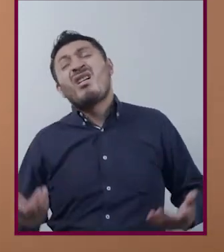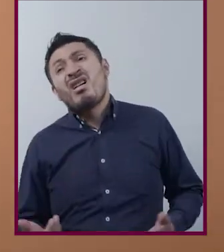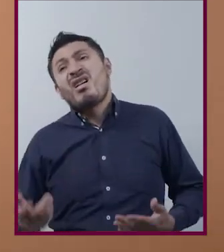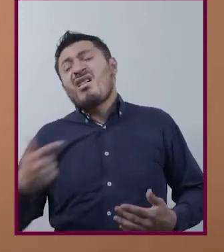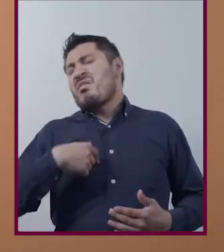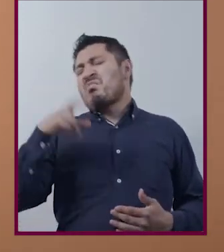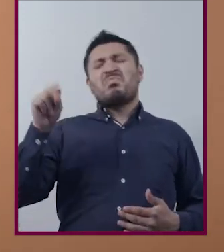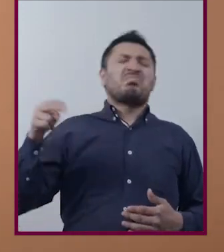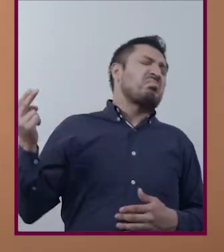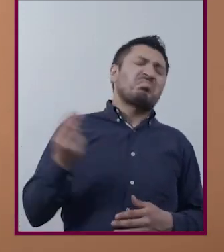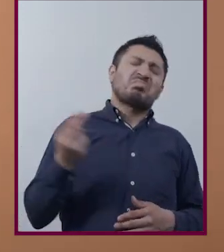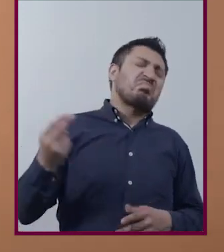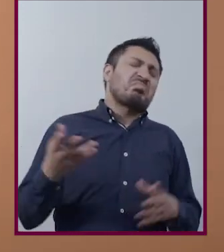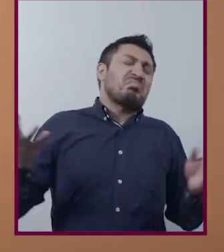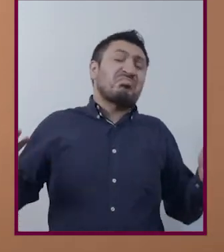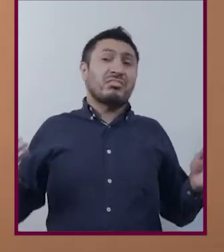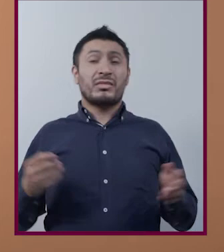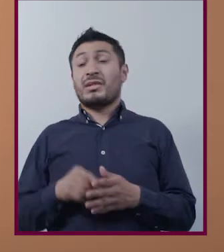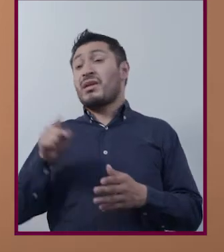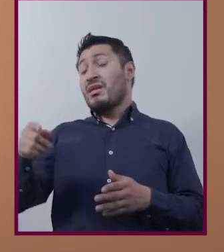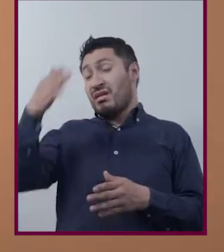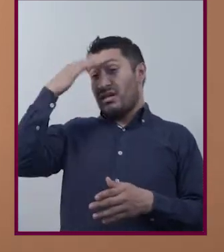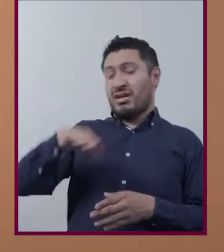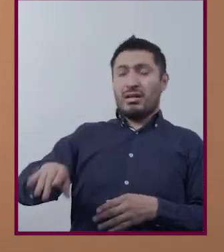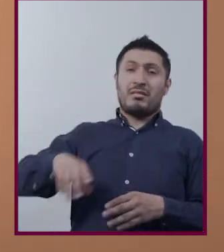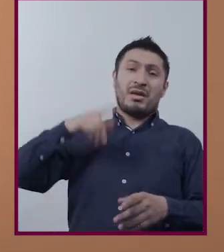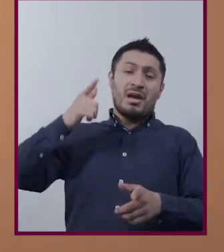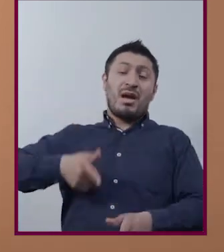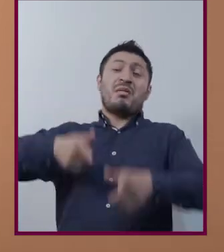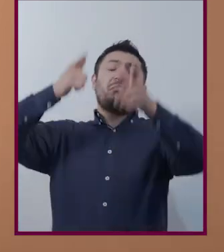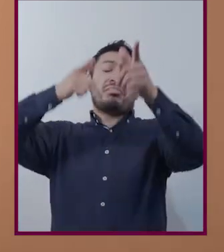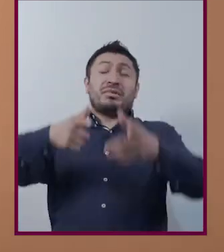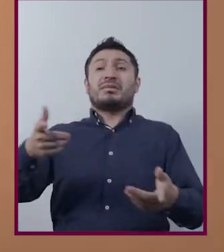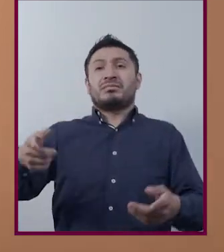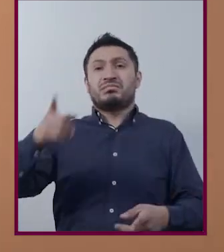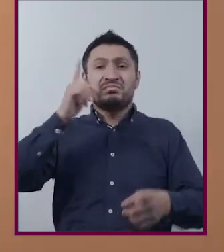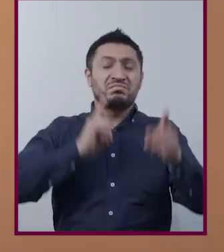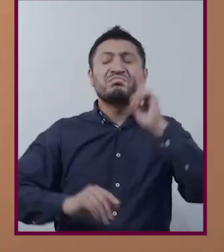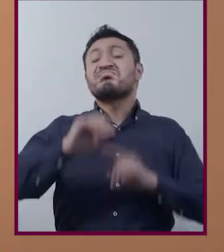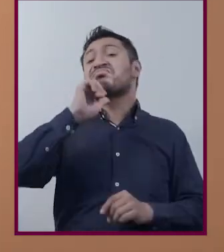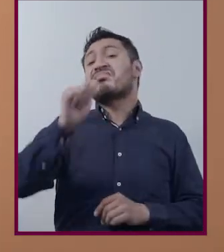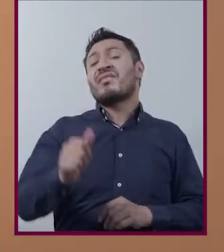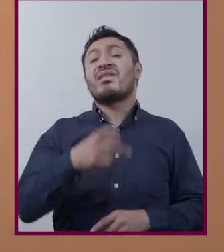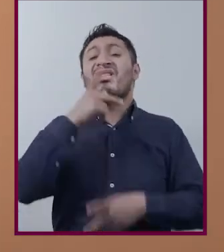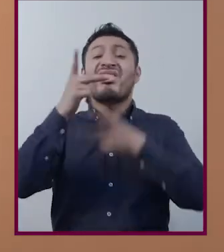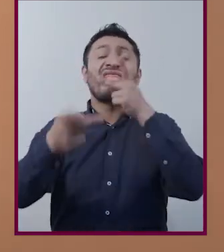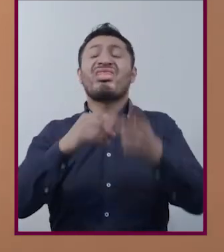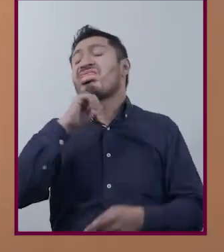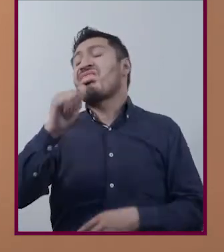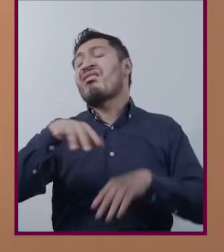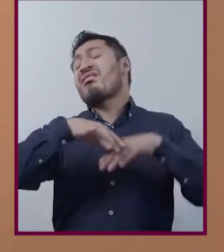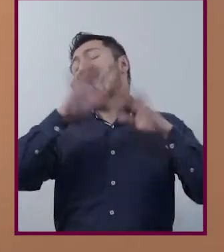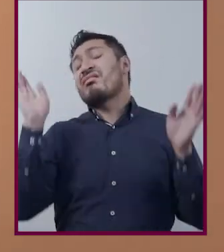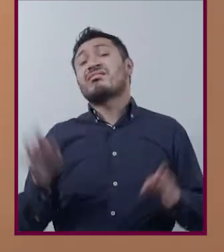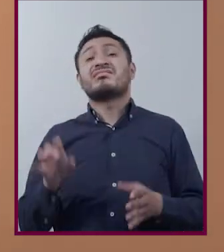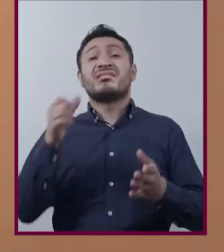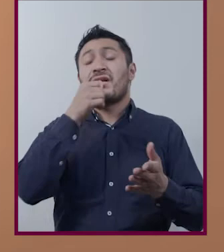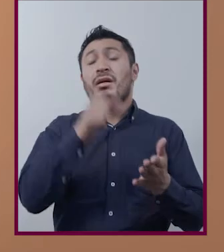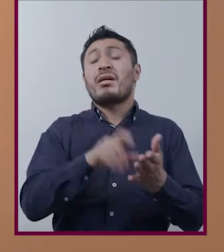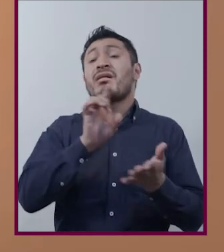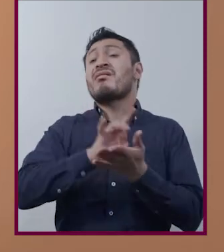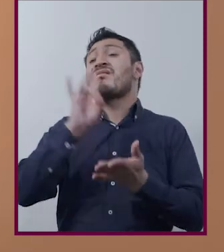no lo necesitaba. Él sabía que lo iban a fusilar. No lloró, no dijo palabras escogidas, no mandó